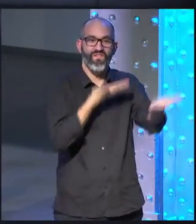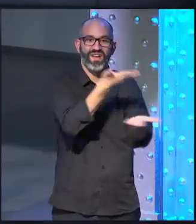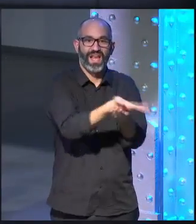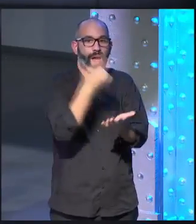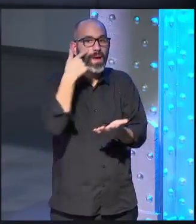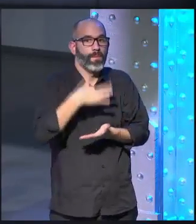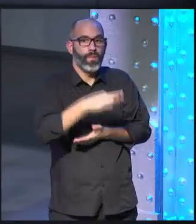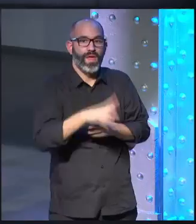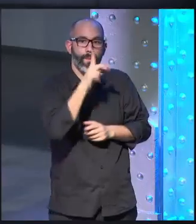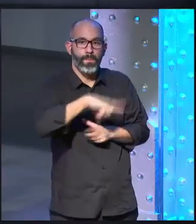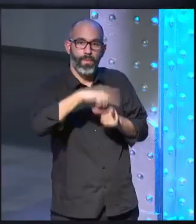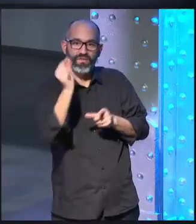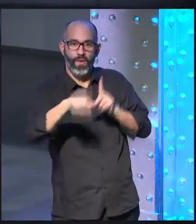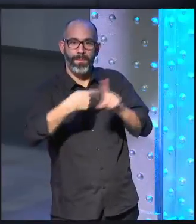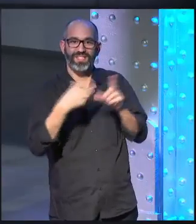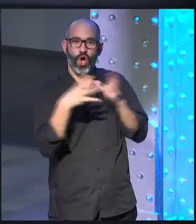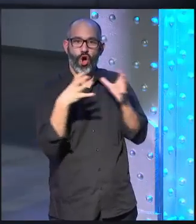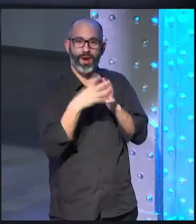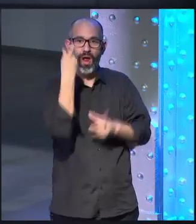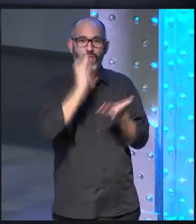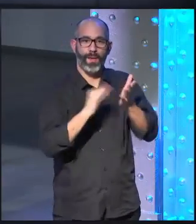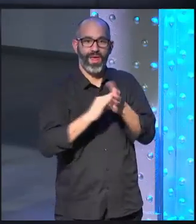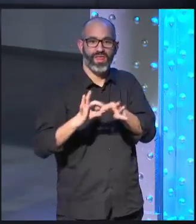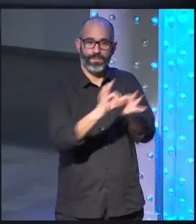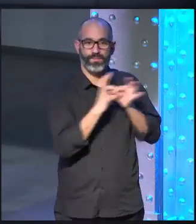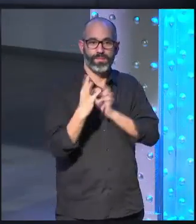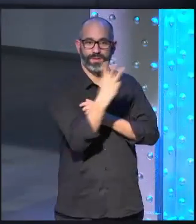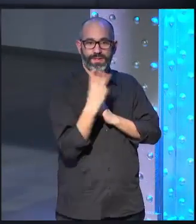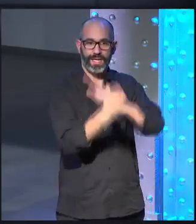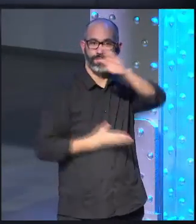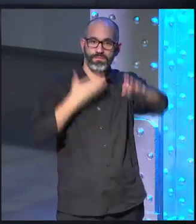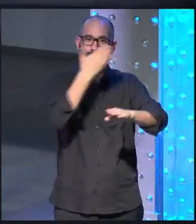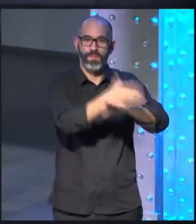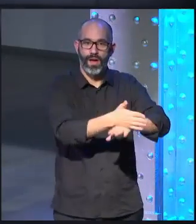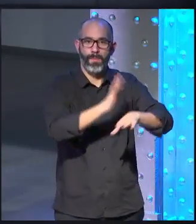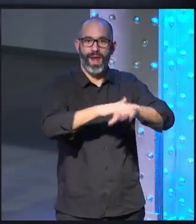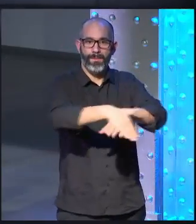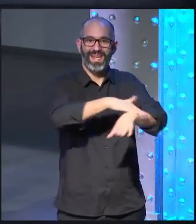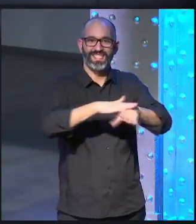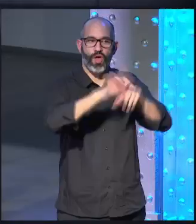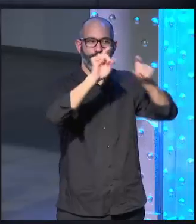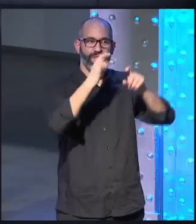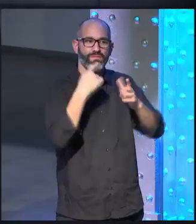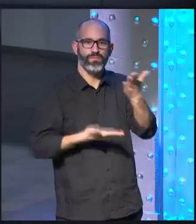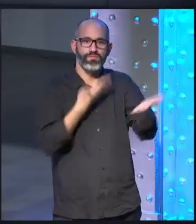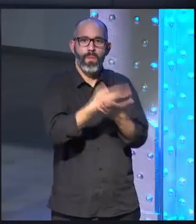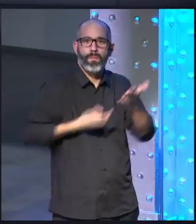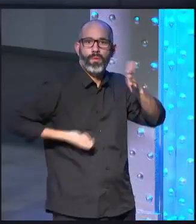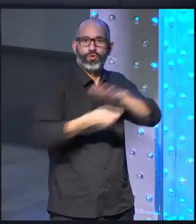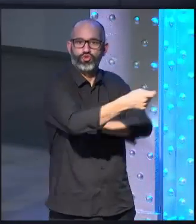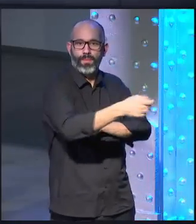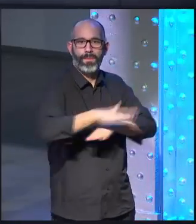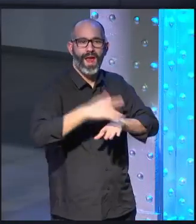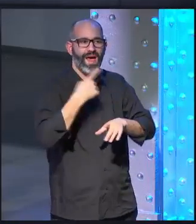decirle, junto con Vodafone y con Orange, que algunas veces nos aliamos y vamos juntos, le llegamos y le decimos, oye,